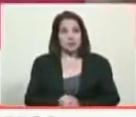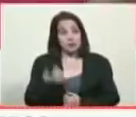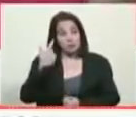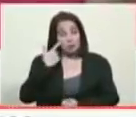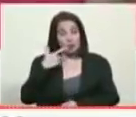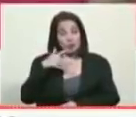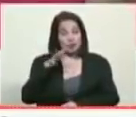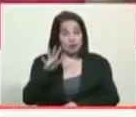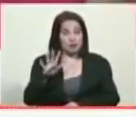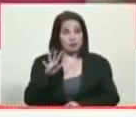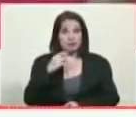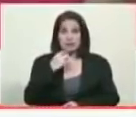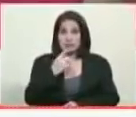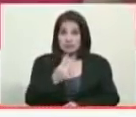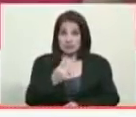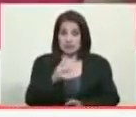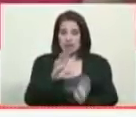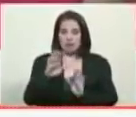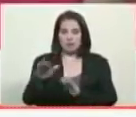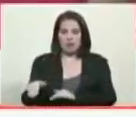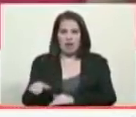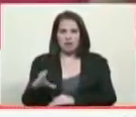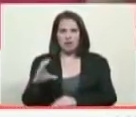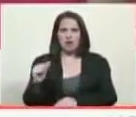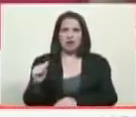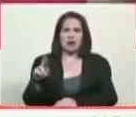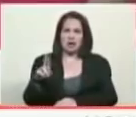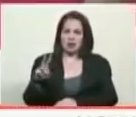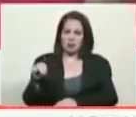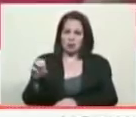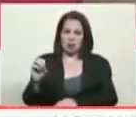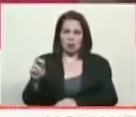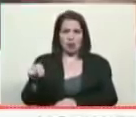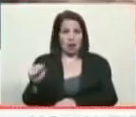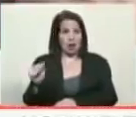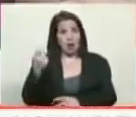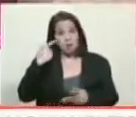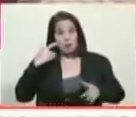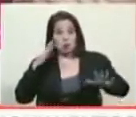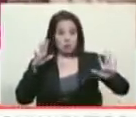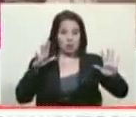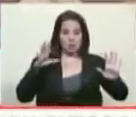uno pudiera decir, en favor de Carmona, que Carmona por lo menos tuvo estilo.